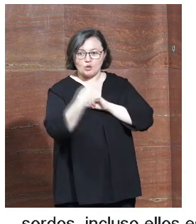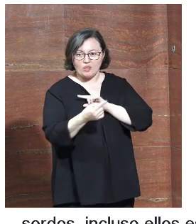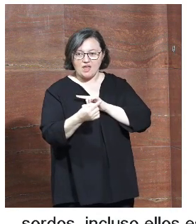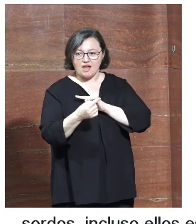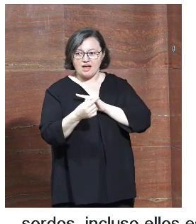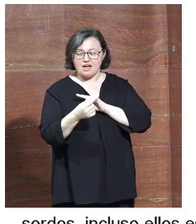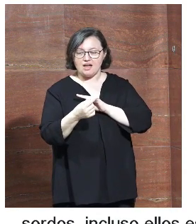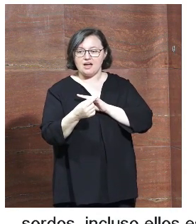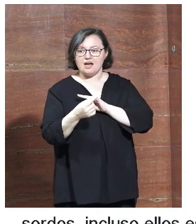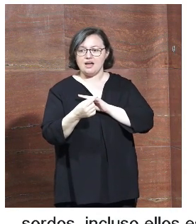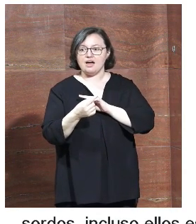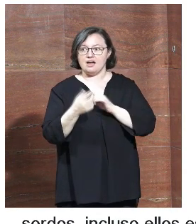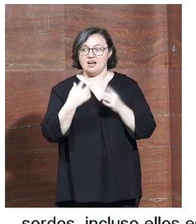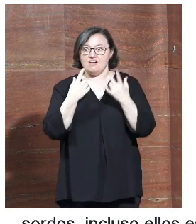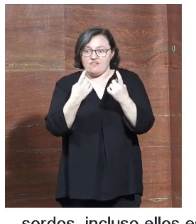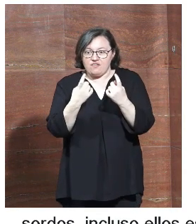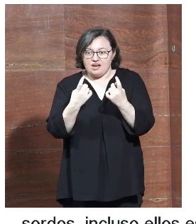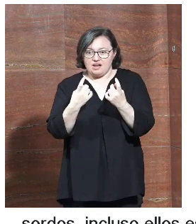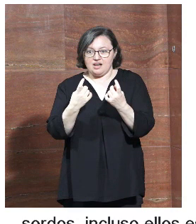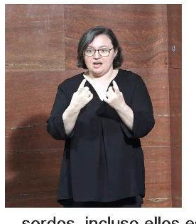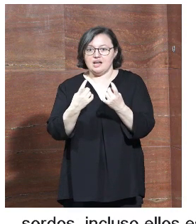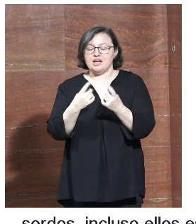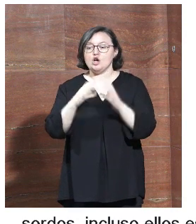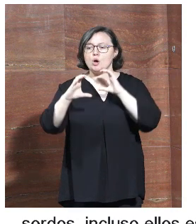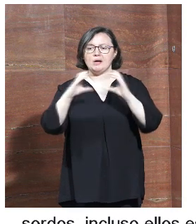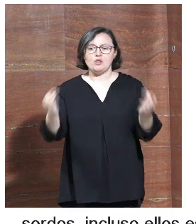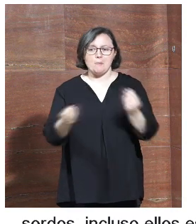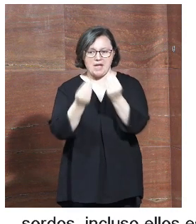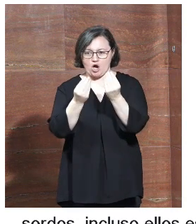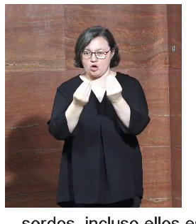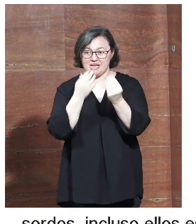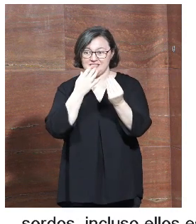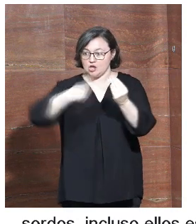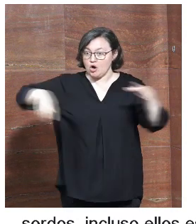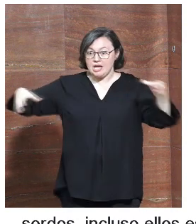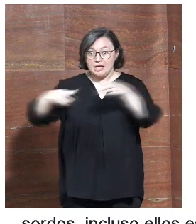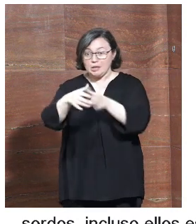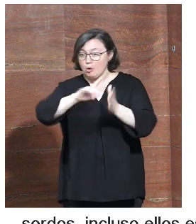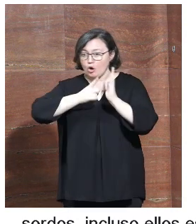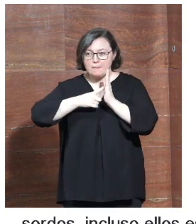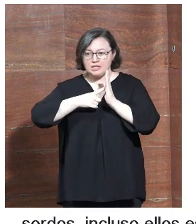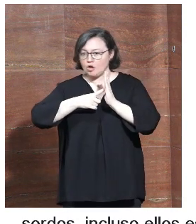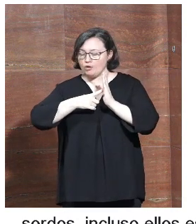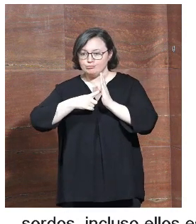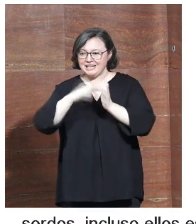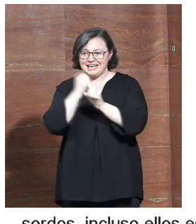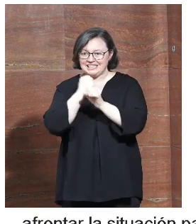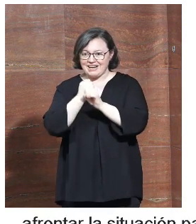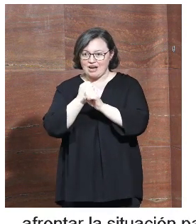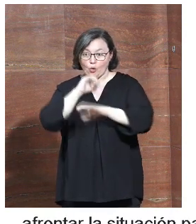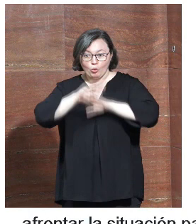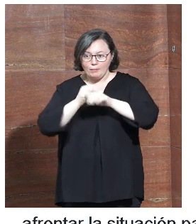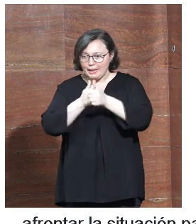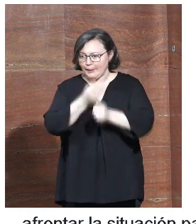explicar que necesitábamos tener una mejor comunicación porque si no, no podíamos realizar bien el